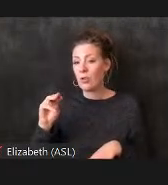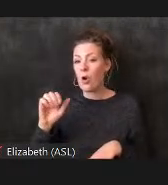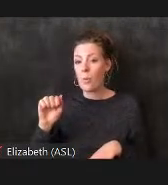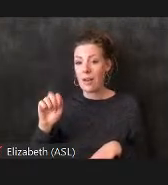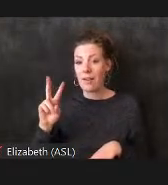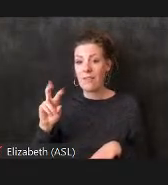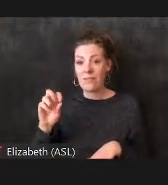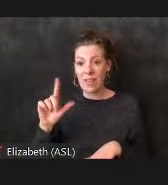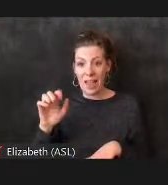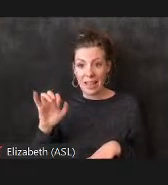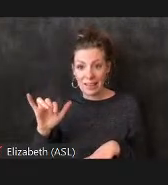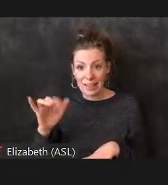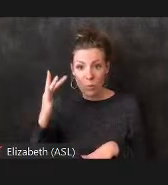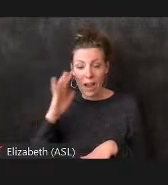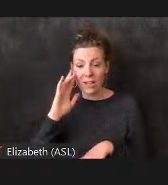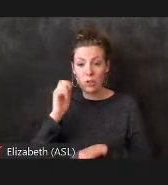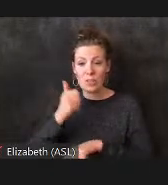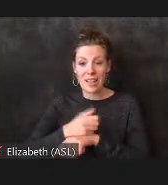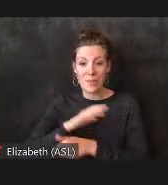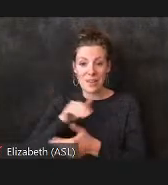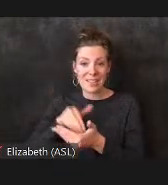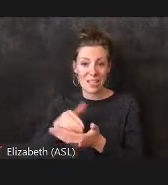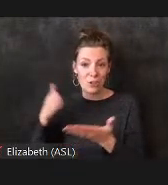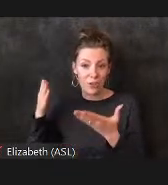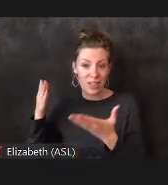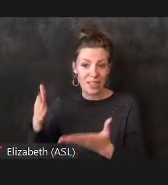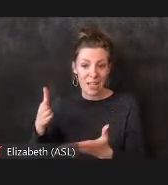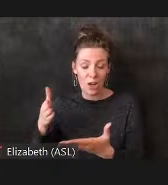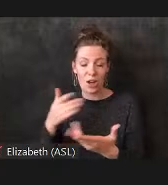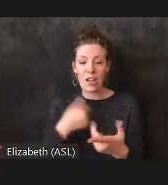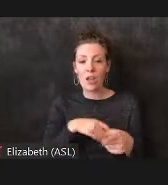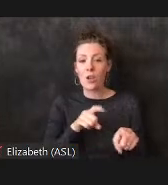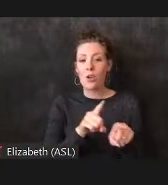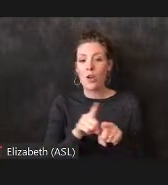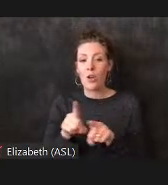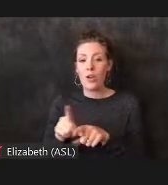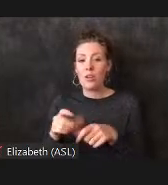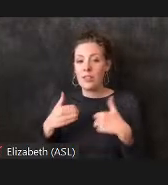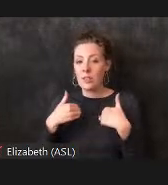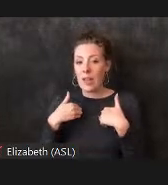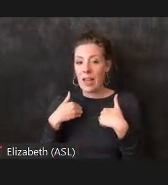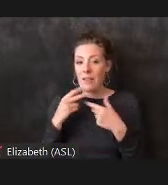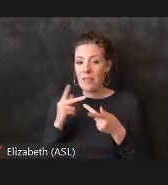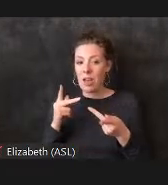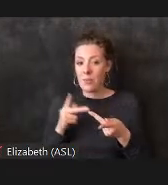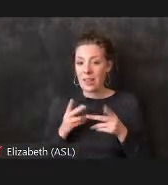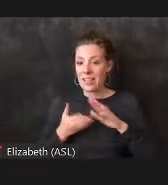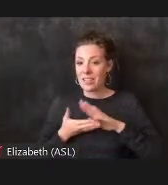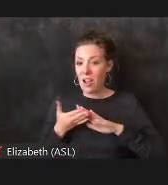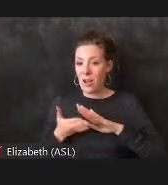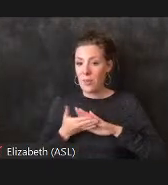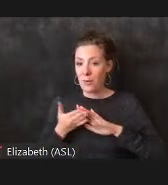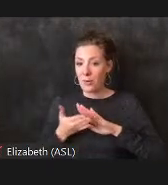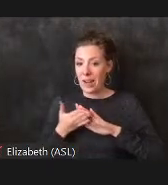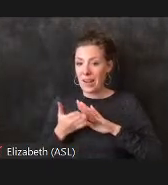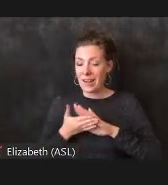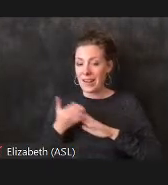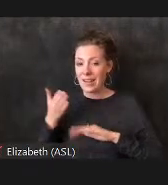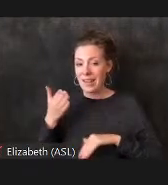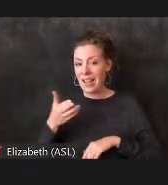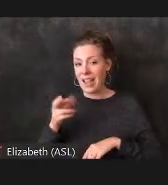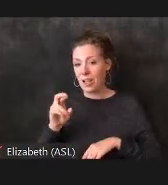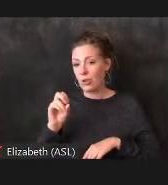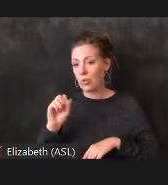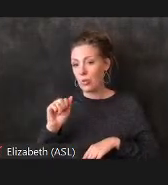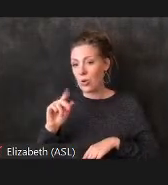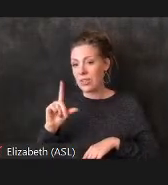En Sonoma Valley también. Son diferentes centros donde les estamos ayudando y proveyendo la ayuda, ya sea muebles,